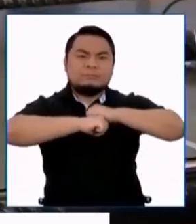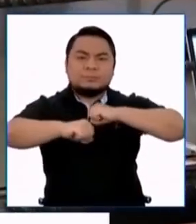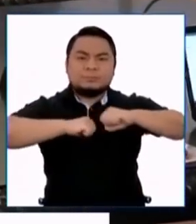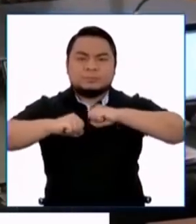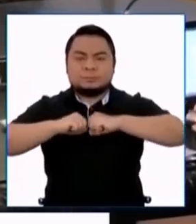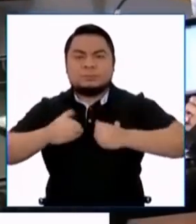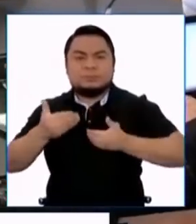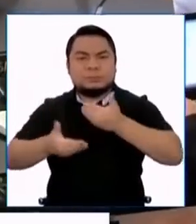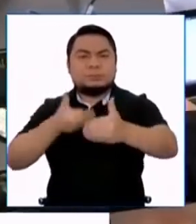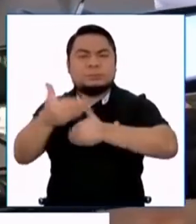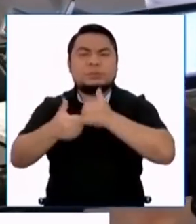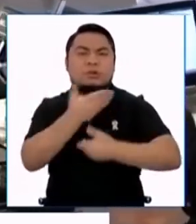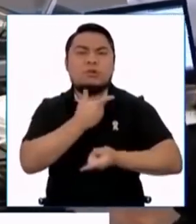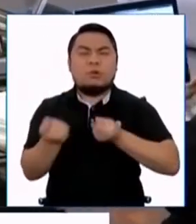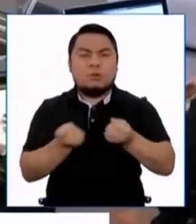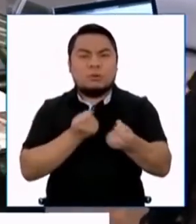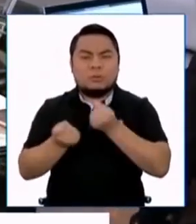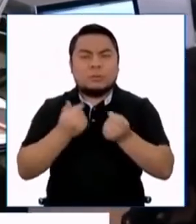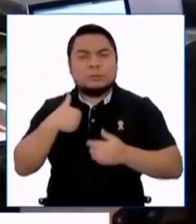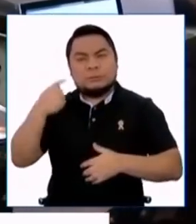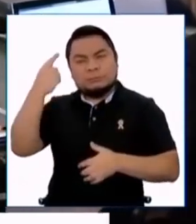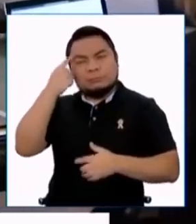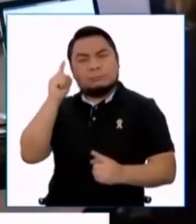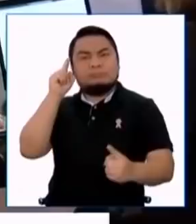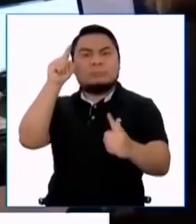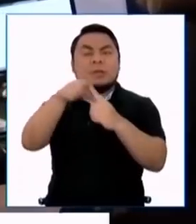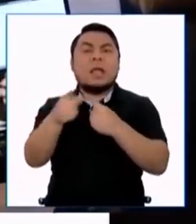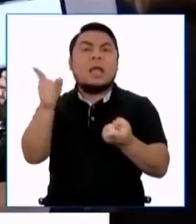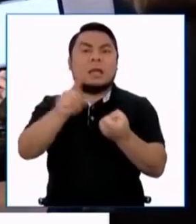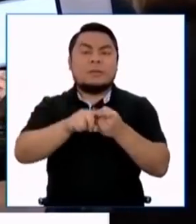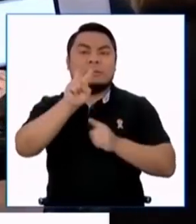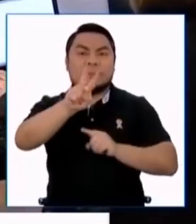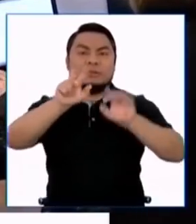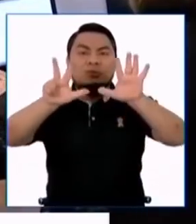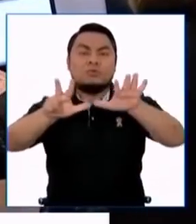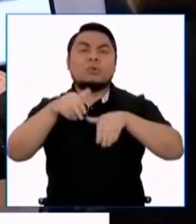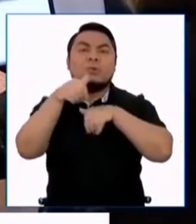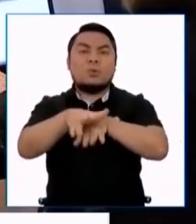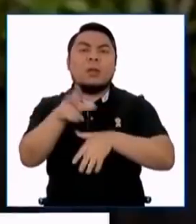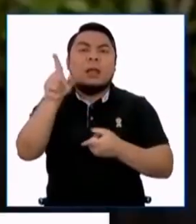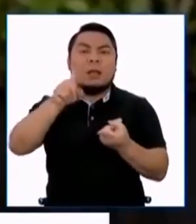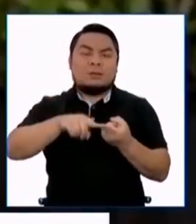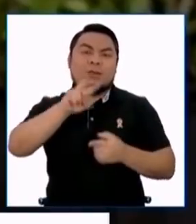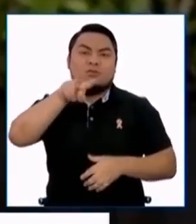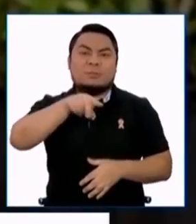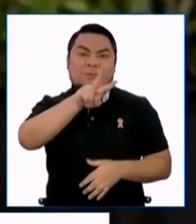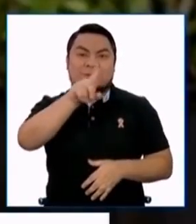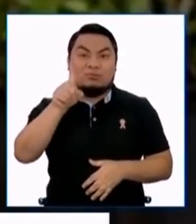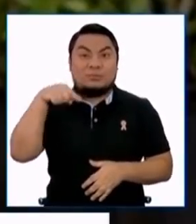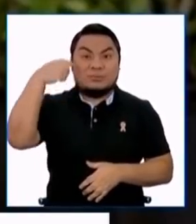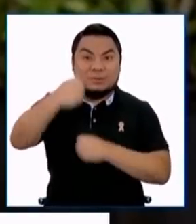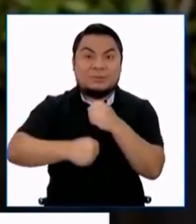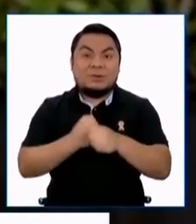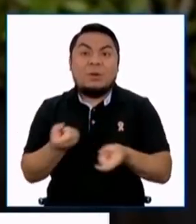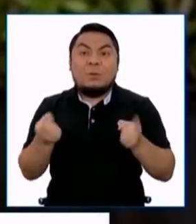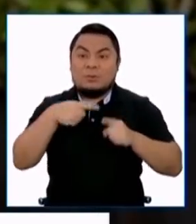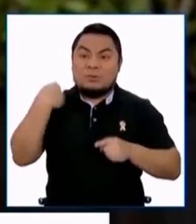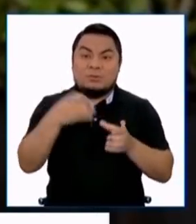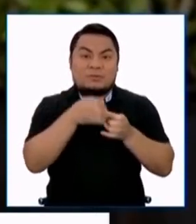que tenemos previstas hasta el 28 de julio del 2021, cuando entreguemos